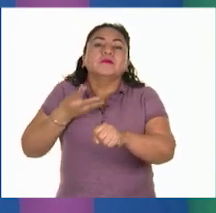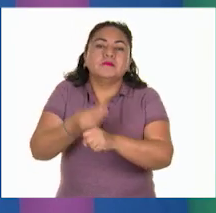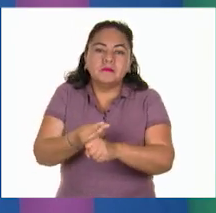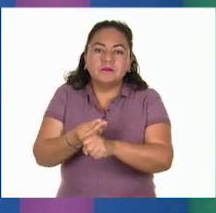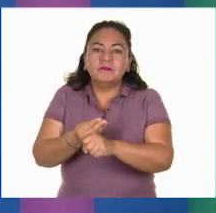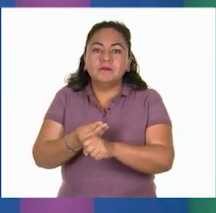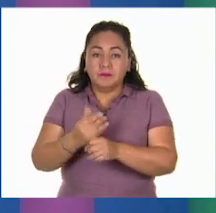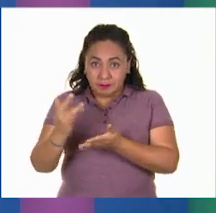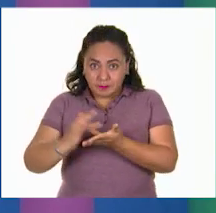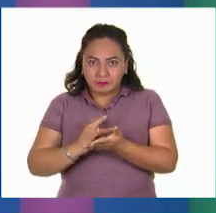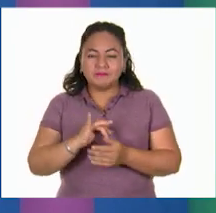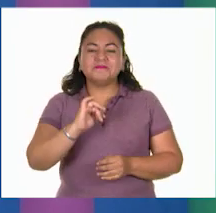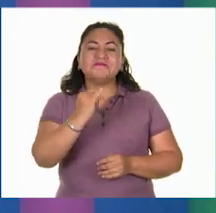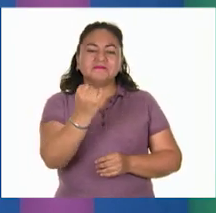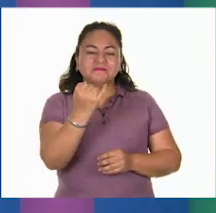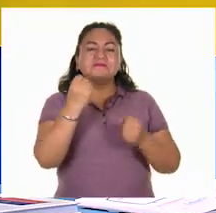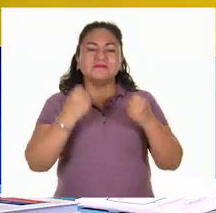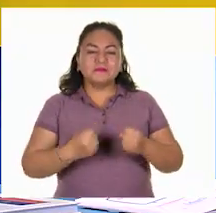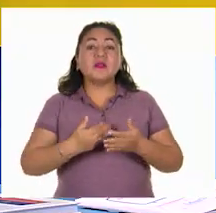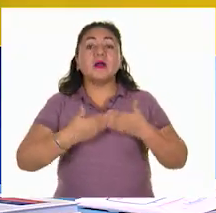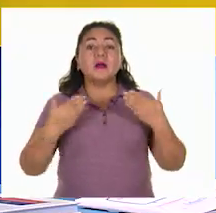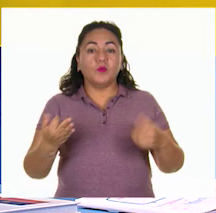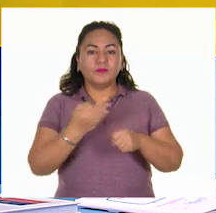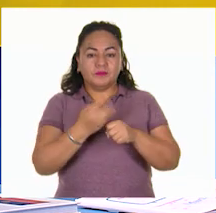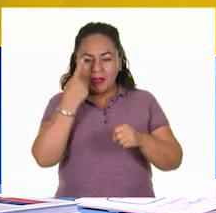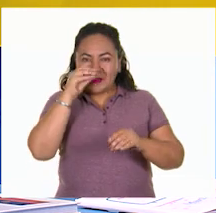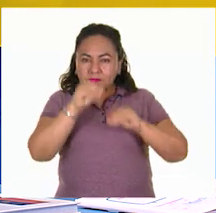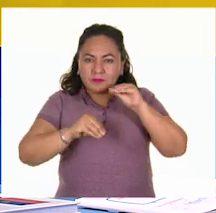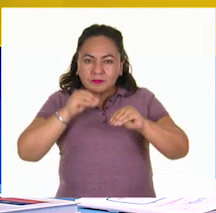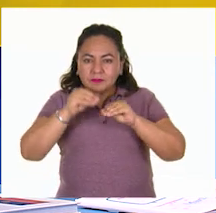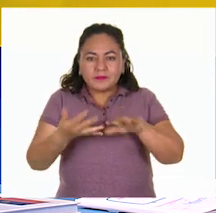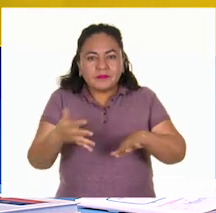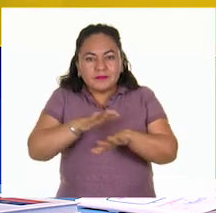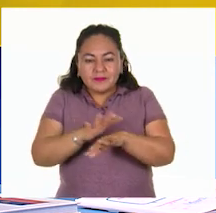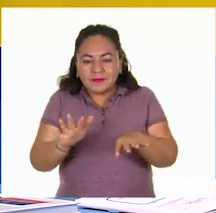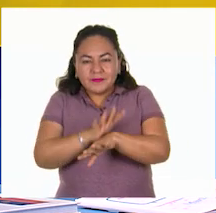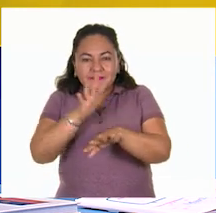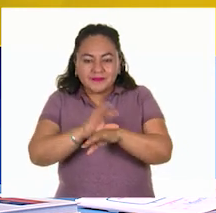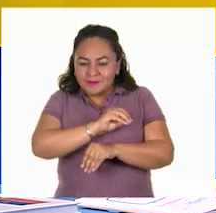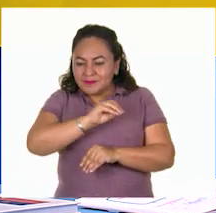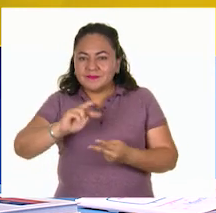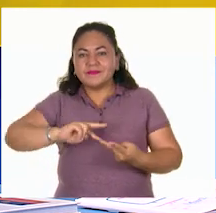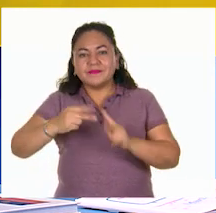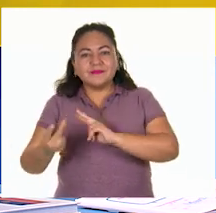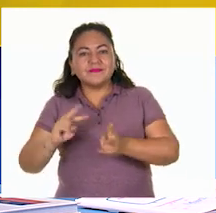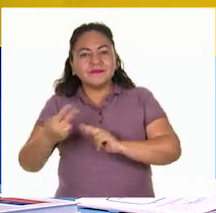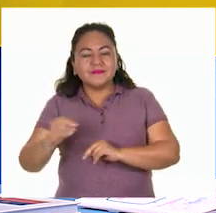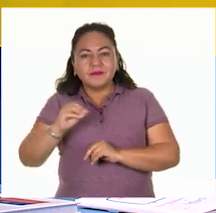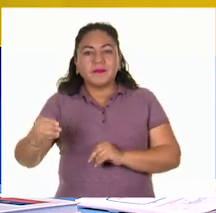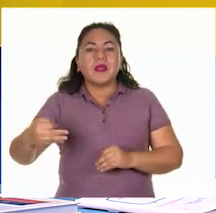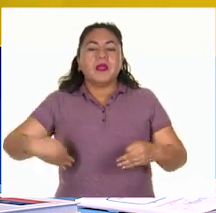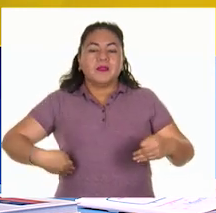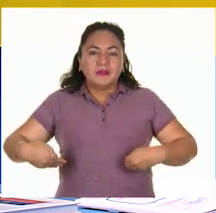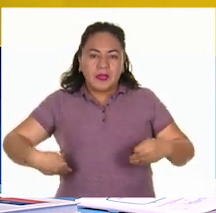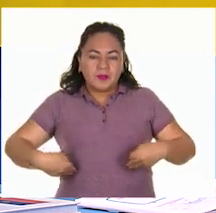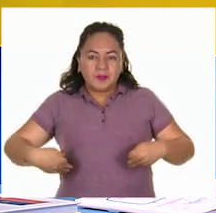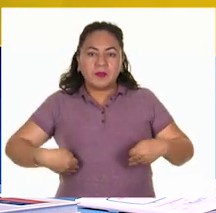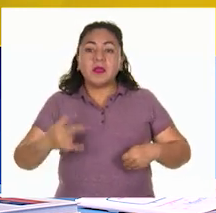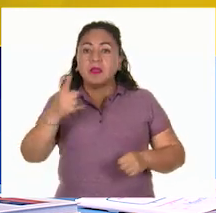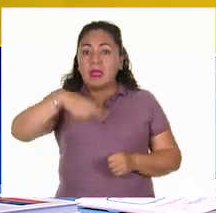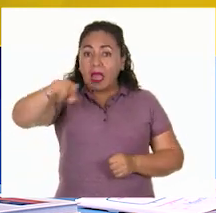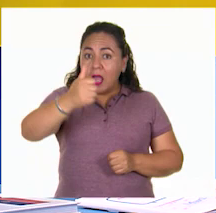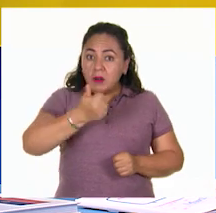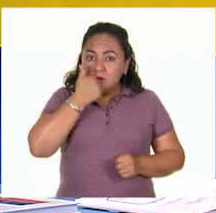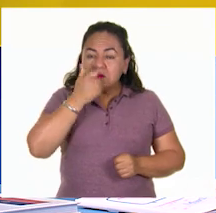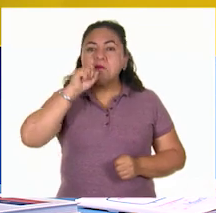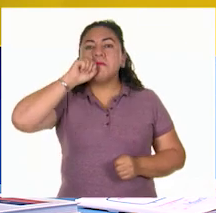Seguramente que sí, María. Y trabajar la adaptación te permitió tener tan claras las partes de la obra de teatro y a nuestros estudiantes en